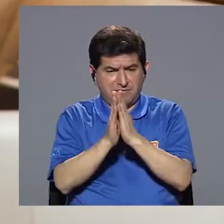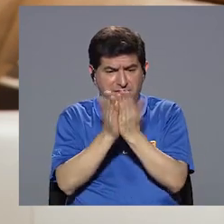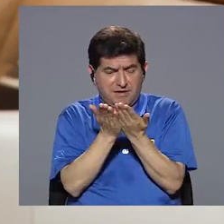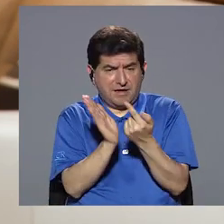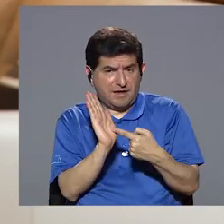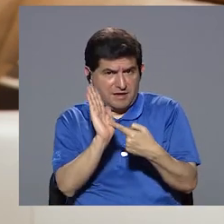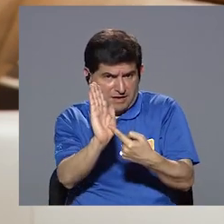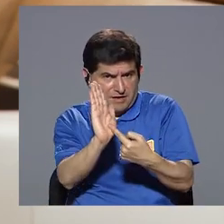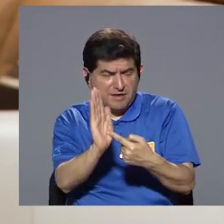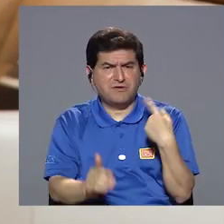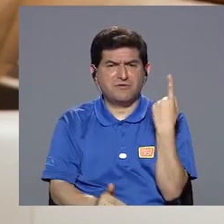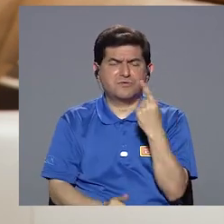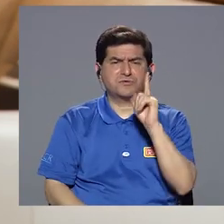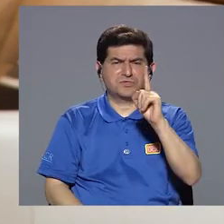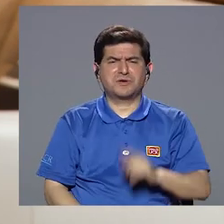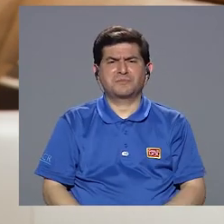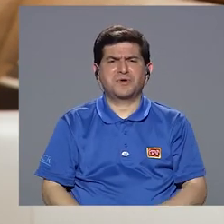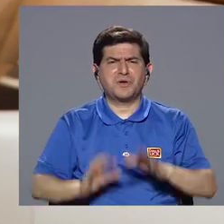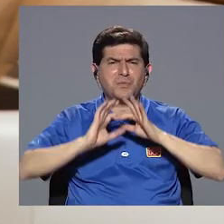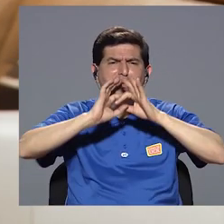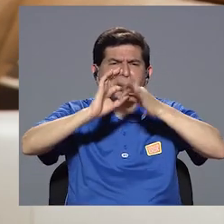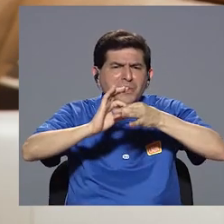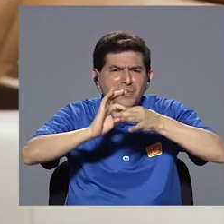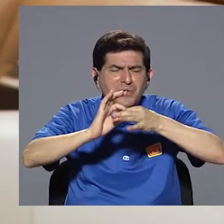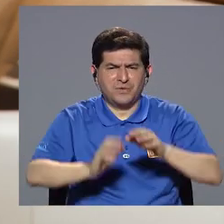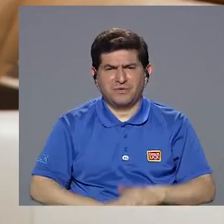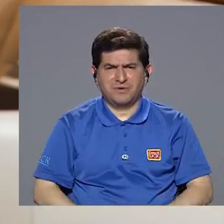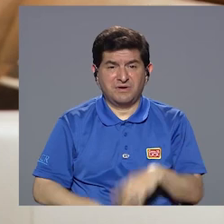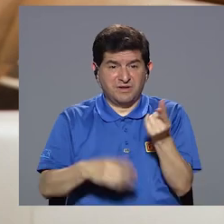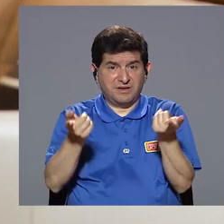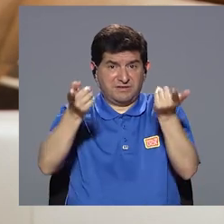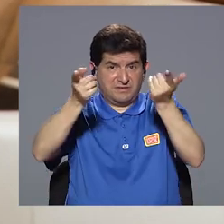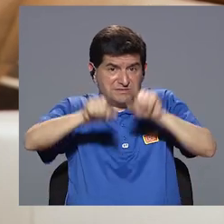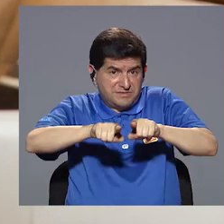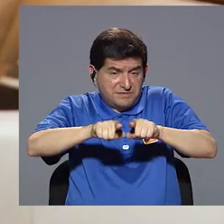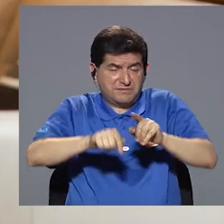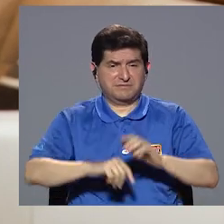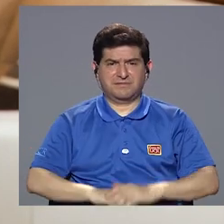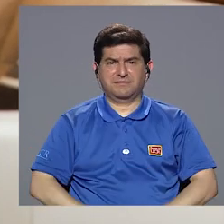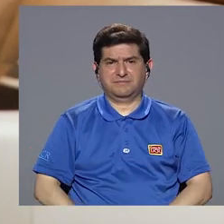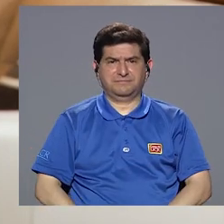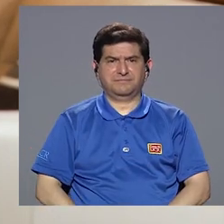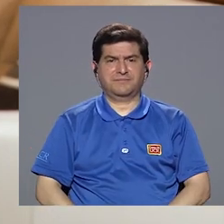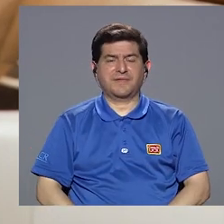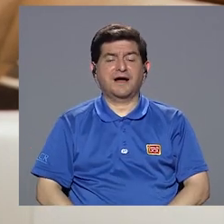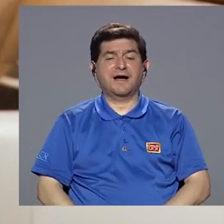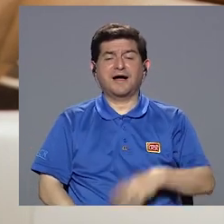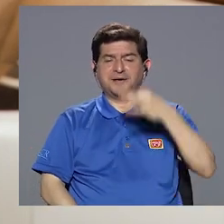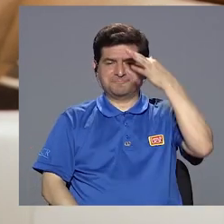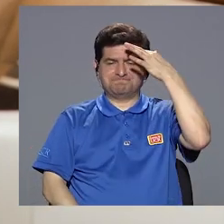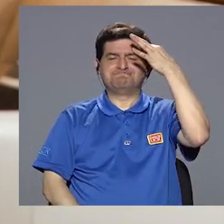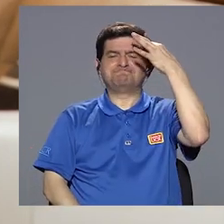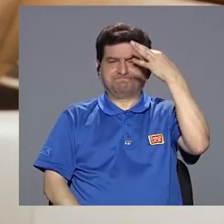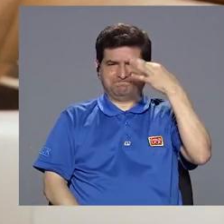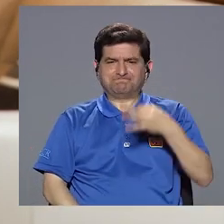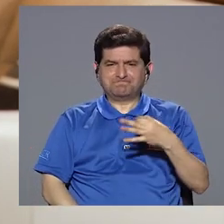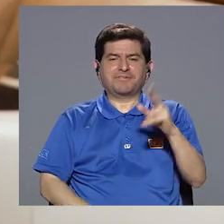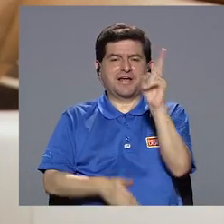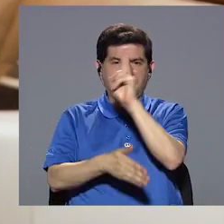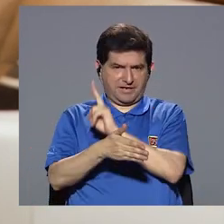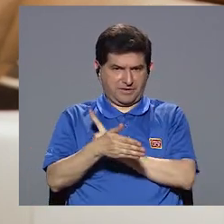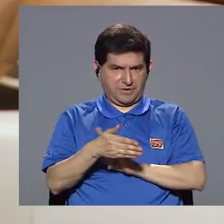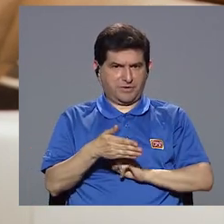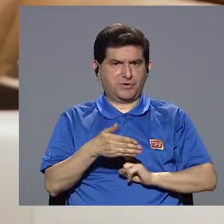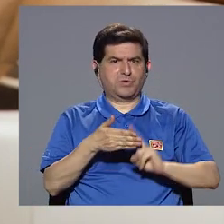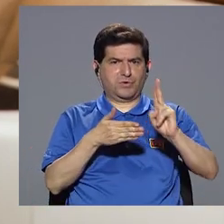este libro parece que siempre hay un hilo conductor y este hilo conductor tiene que ver con el convencimiento